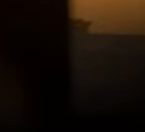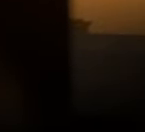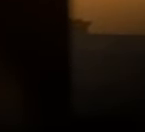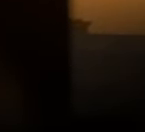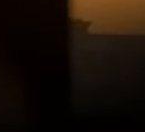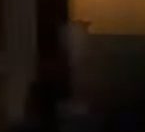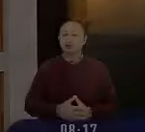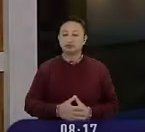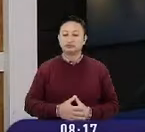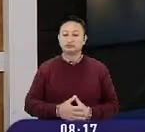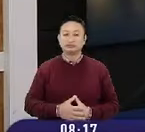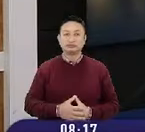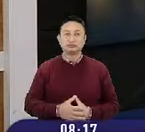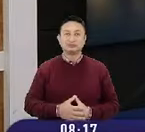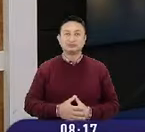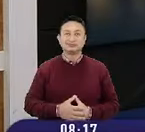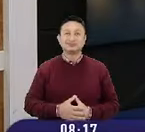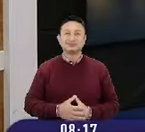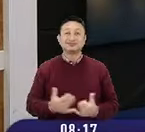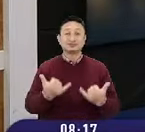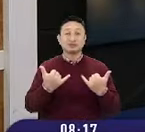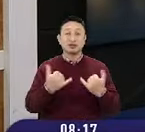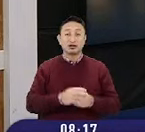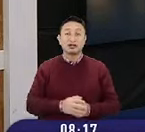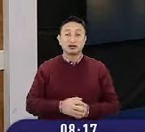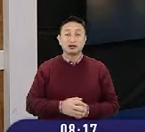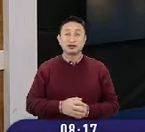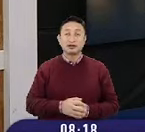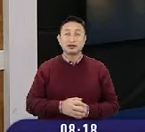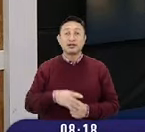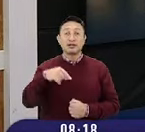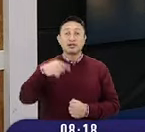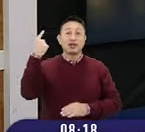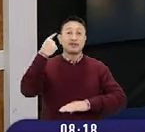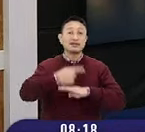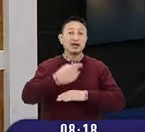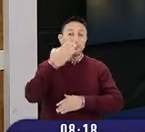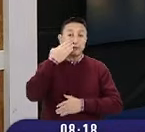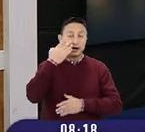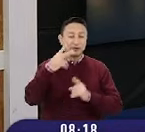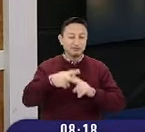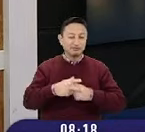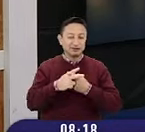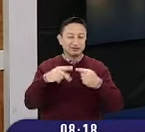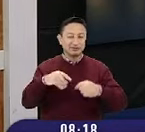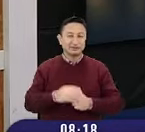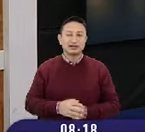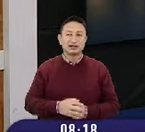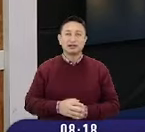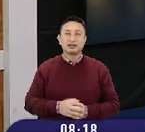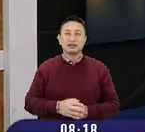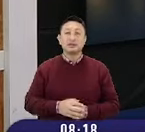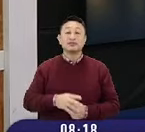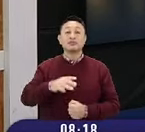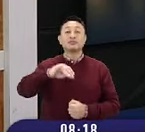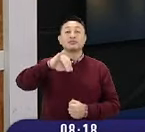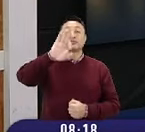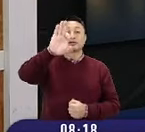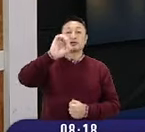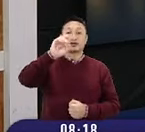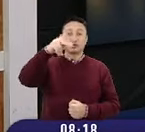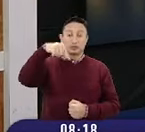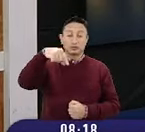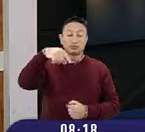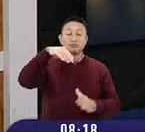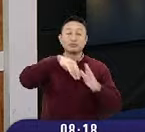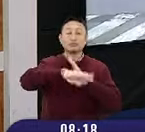como la mía. Vamos a ir justamente en las celebraciones que ya se comienzan a sentir del Día de la Madre. Javier Rosero está en el